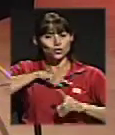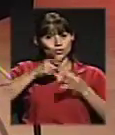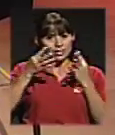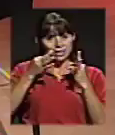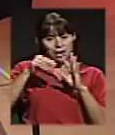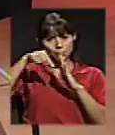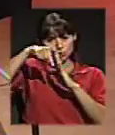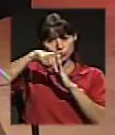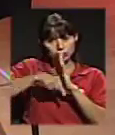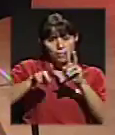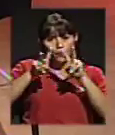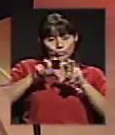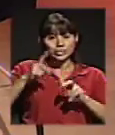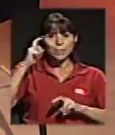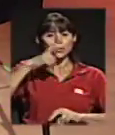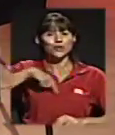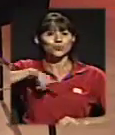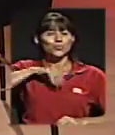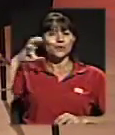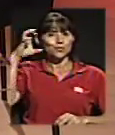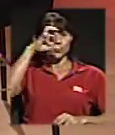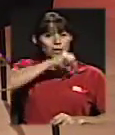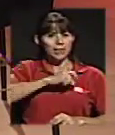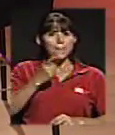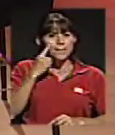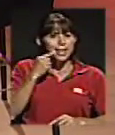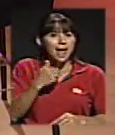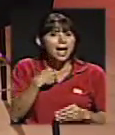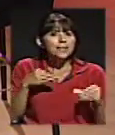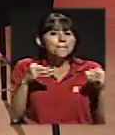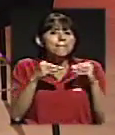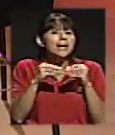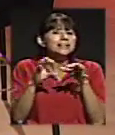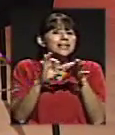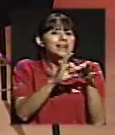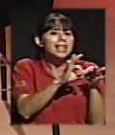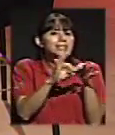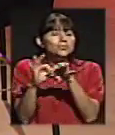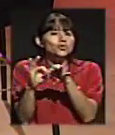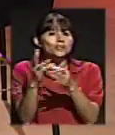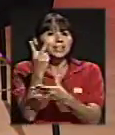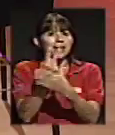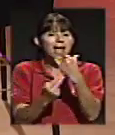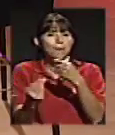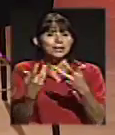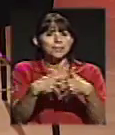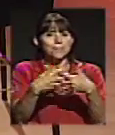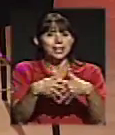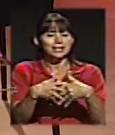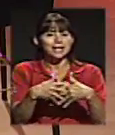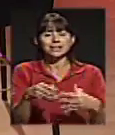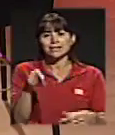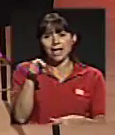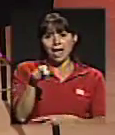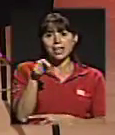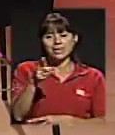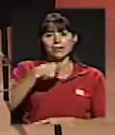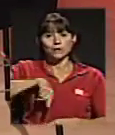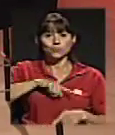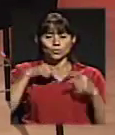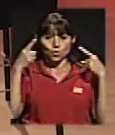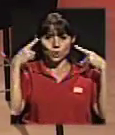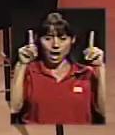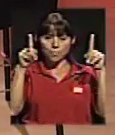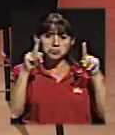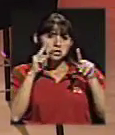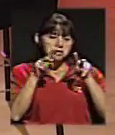primer vínculo ahora que detectamos, ver si existían más nexos o más relaciones entre ambas empresas. Ahí fue, pues, logramos